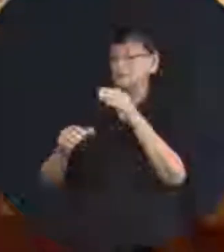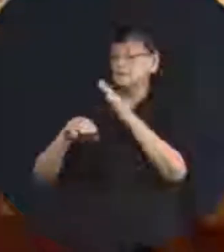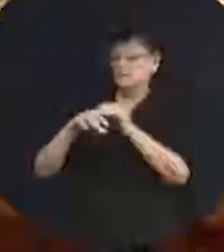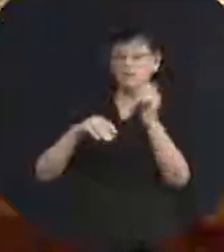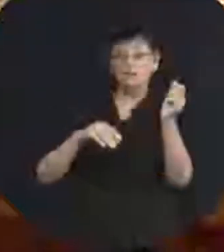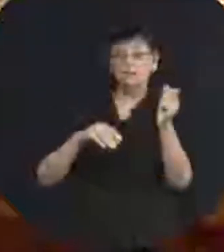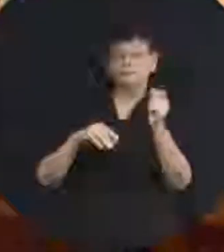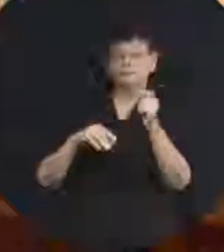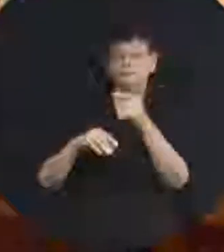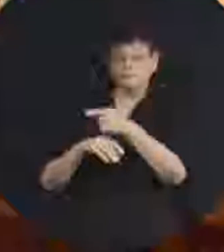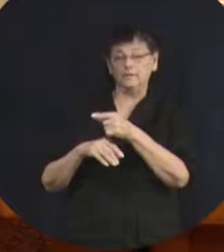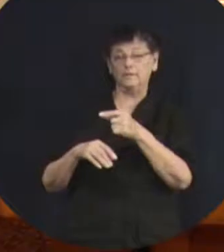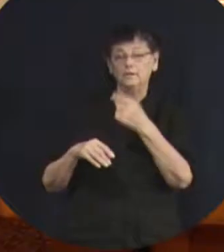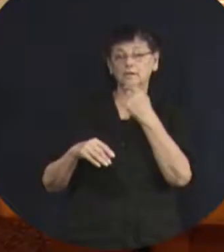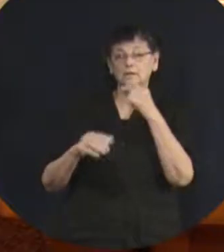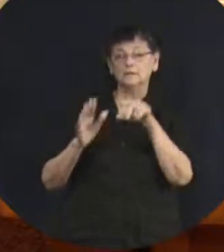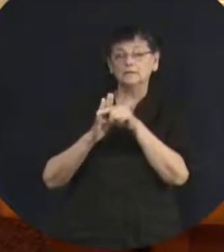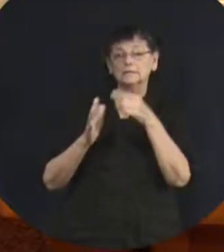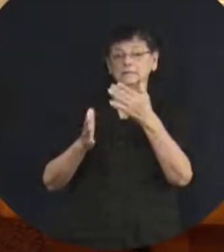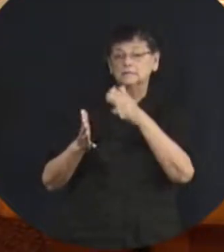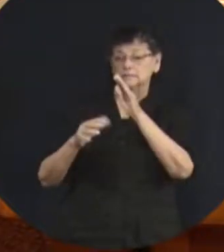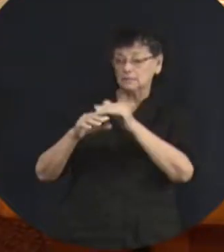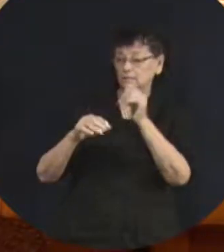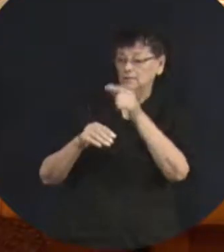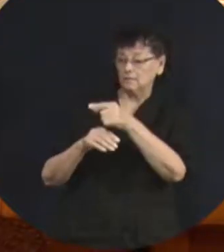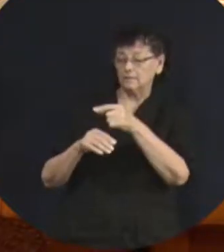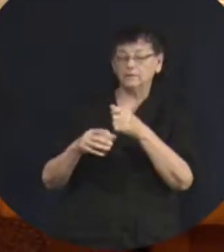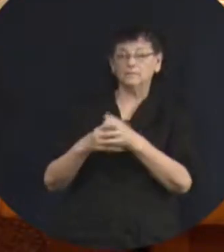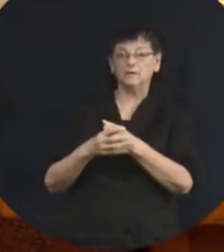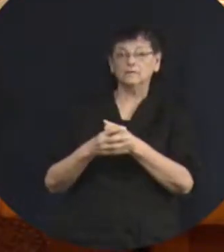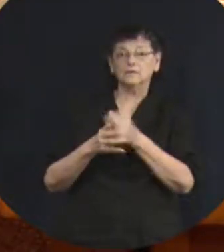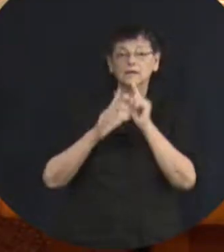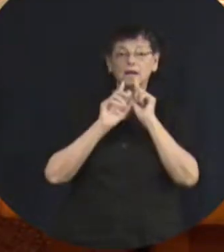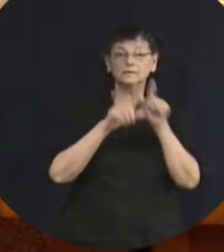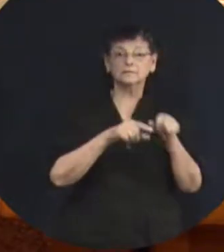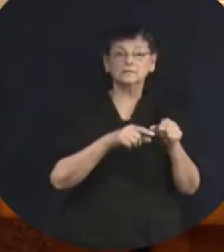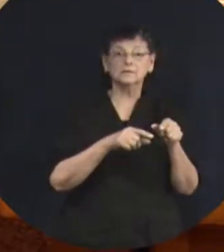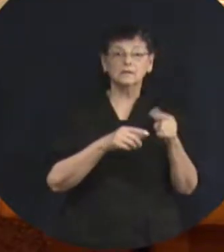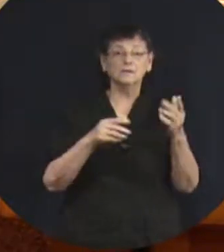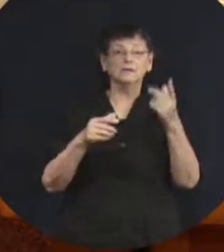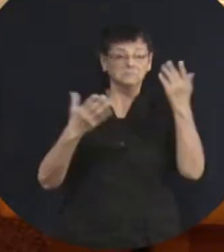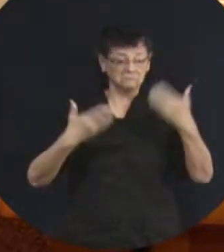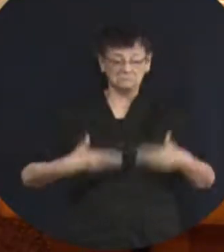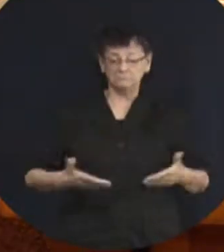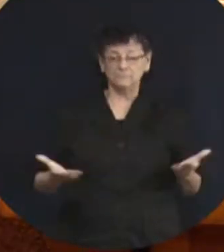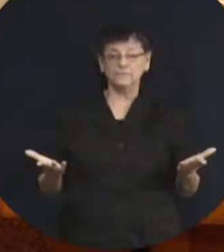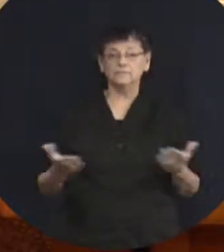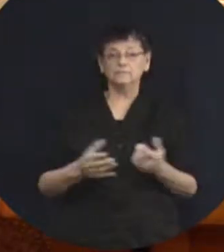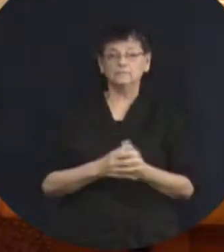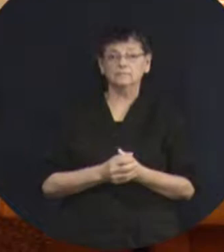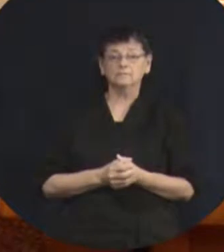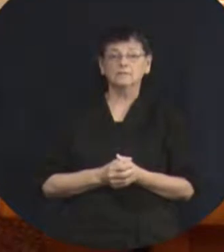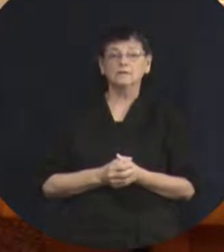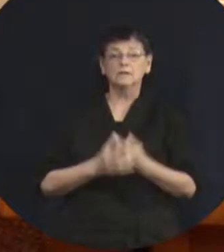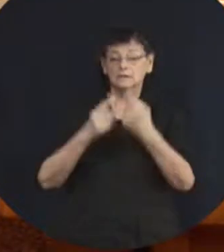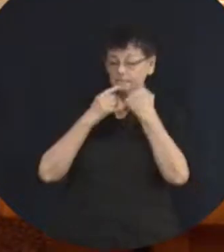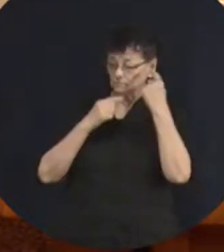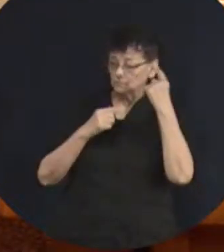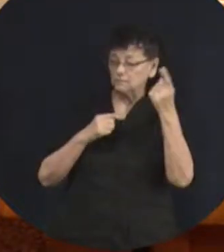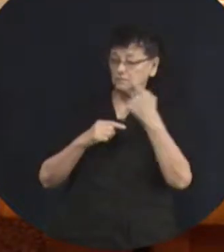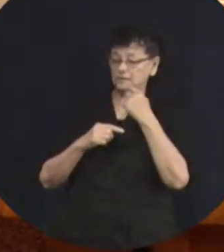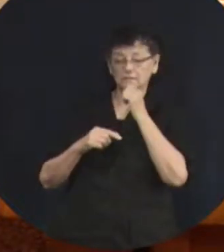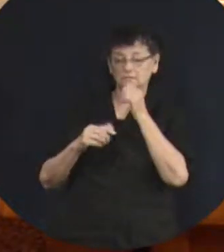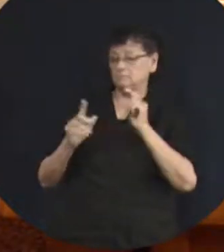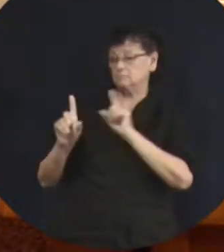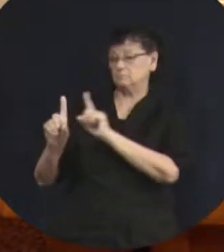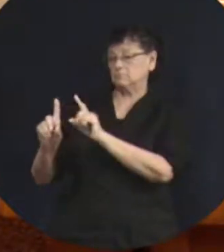llamó desde la zarza, Moisés, Moisés. Él le respondió, aquí estoy. Le dijo Dios, no